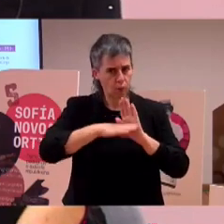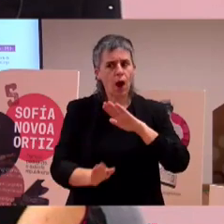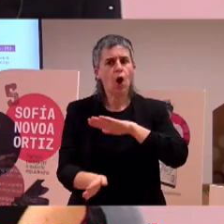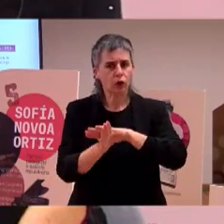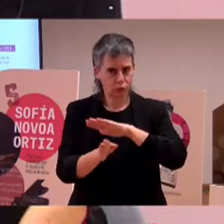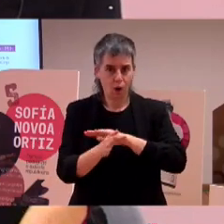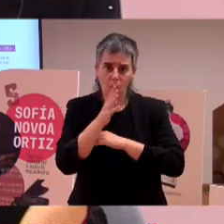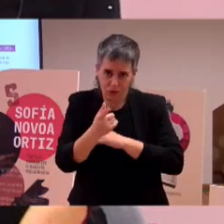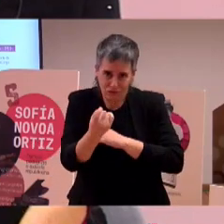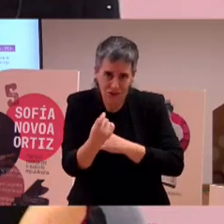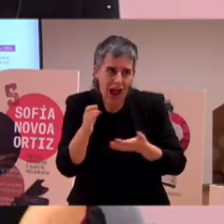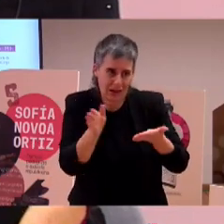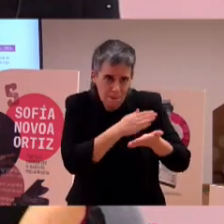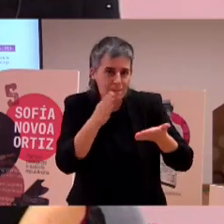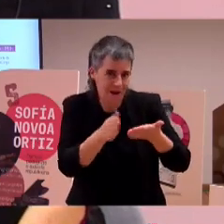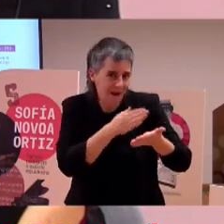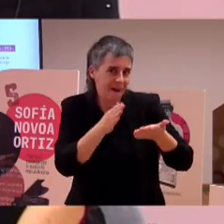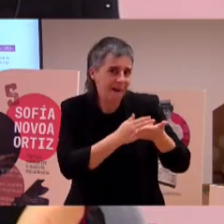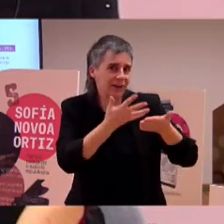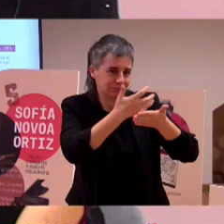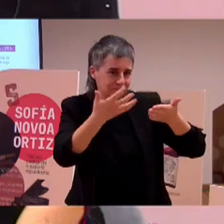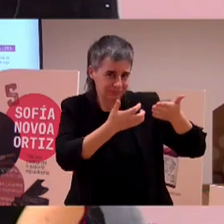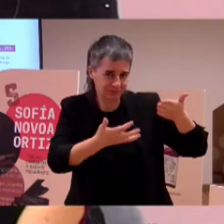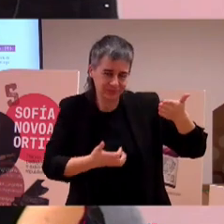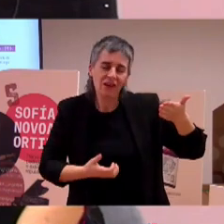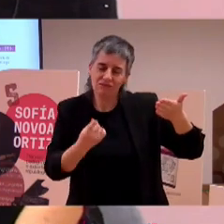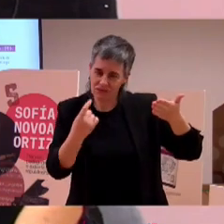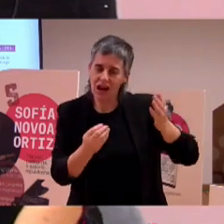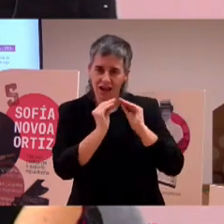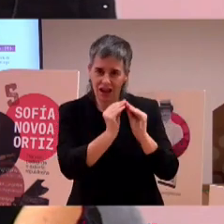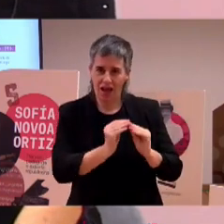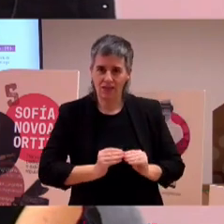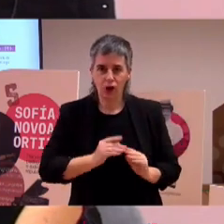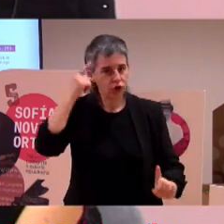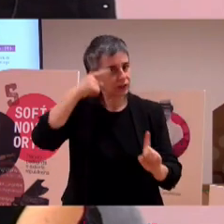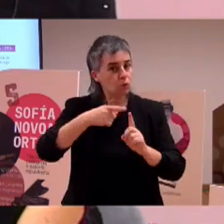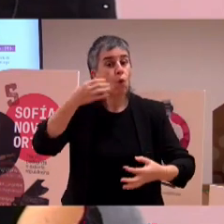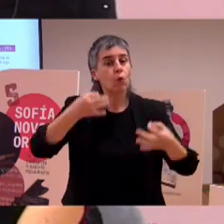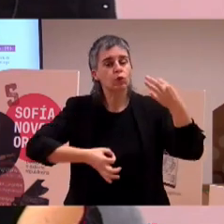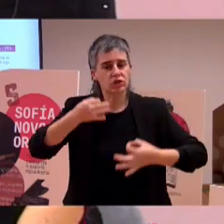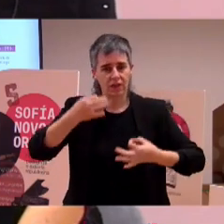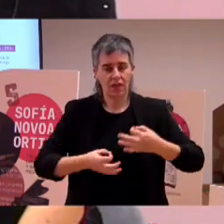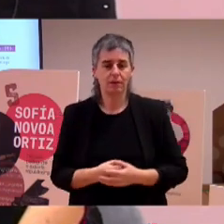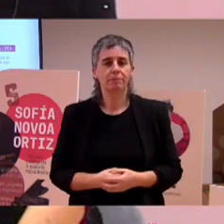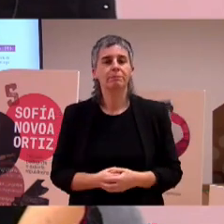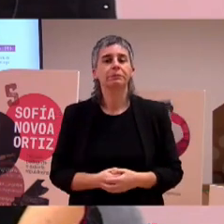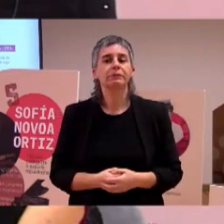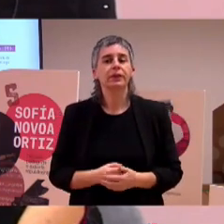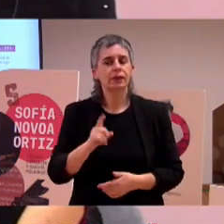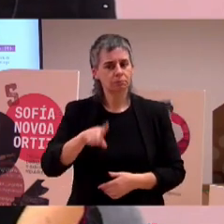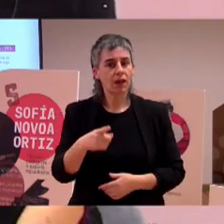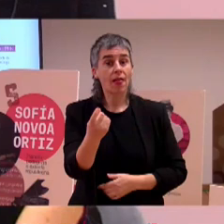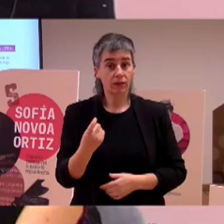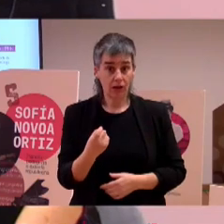moitísimas páxinas que se deben escribir por facer xustiza, porque necesitamos que se